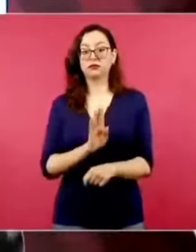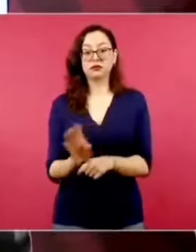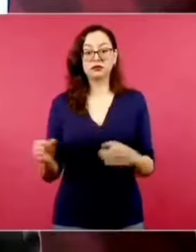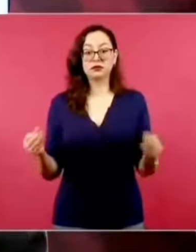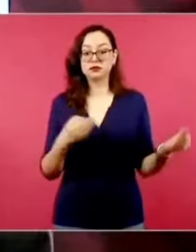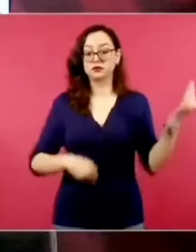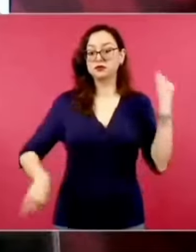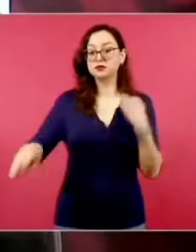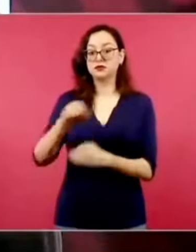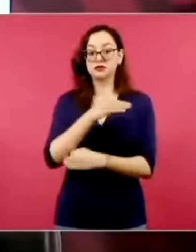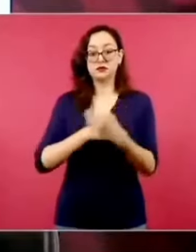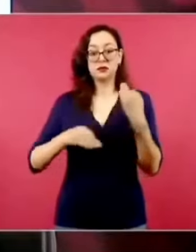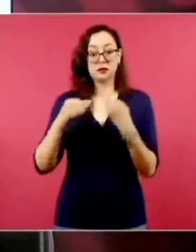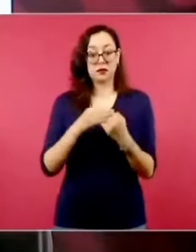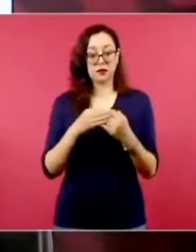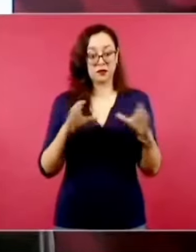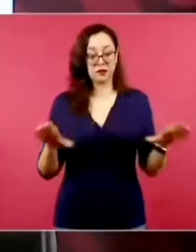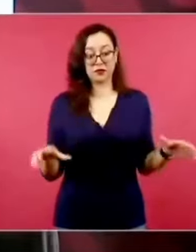para estos que quieren